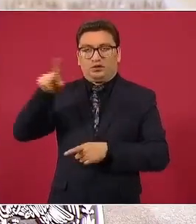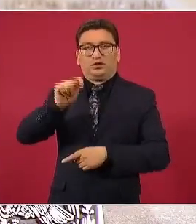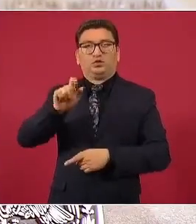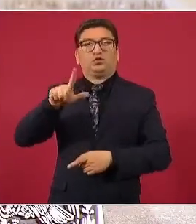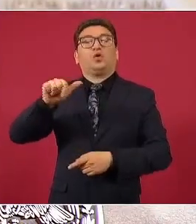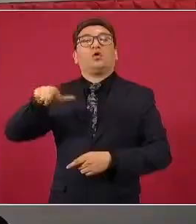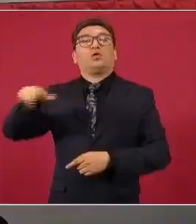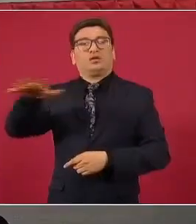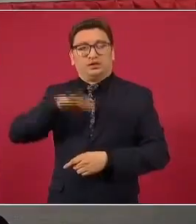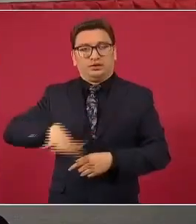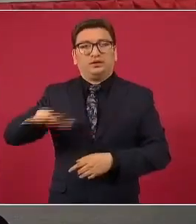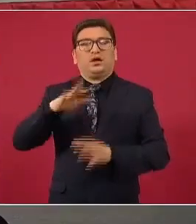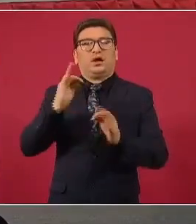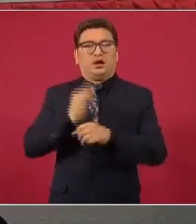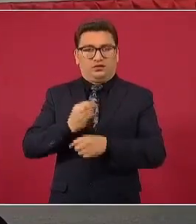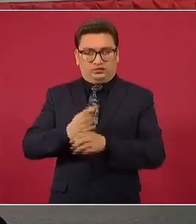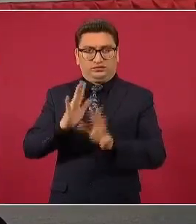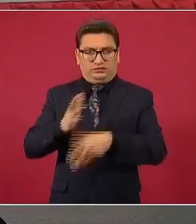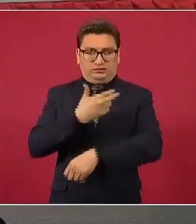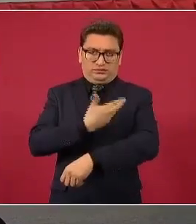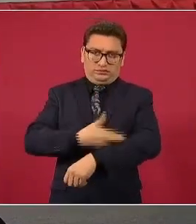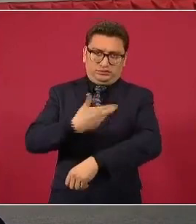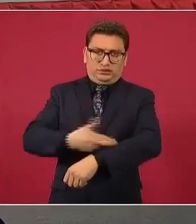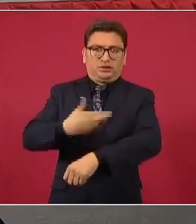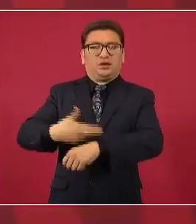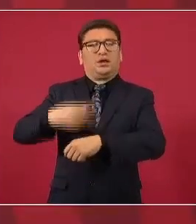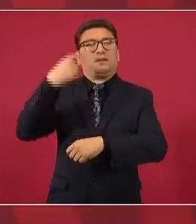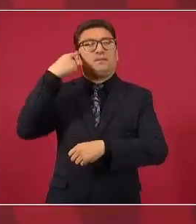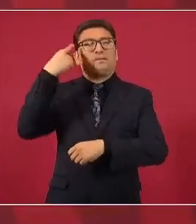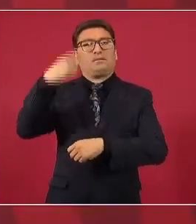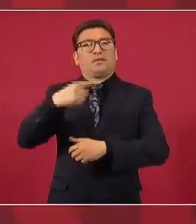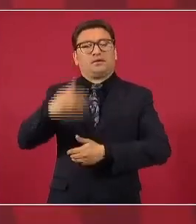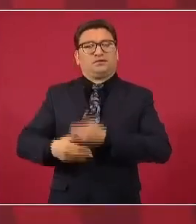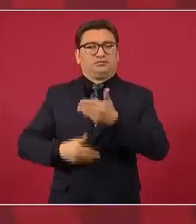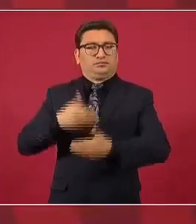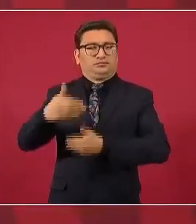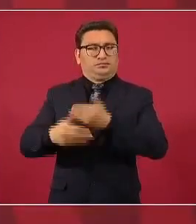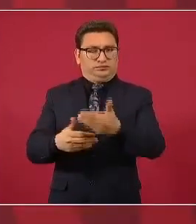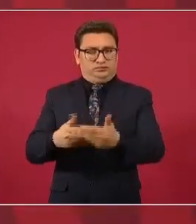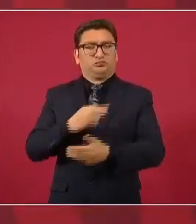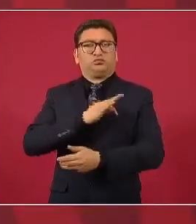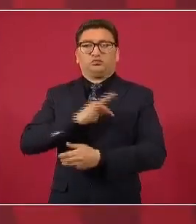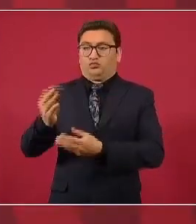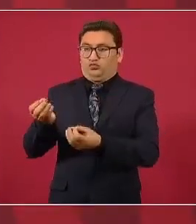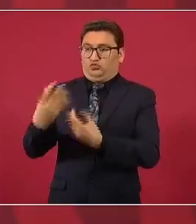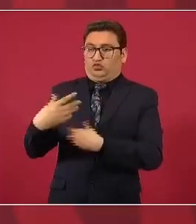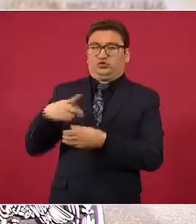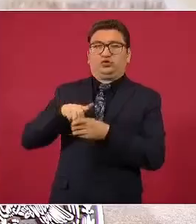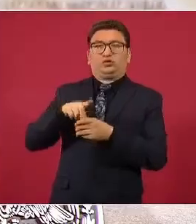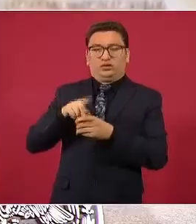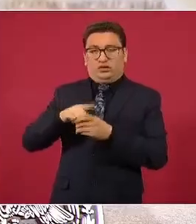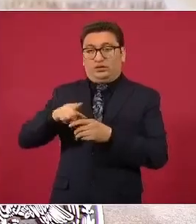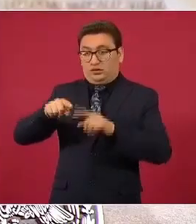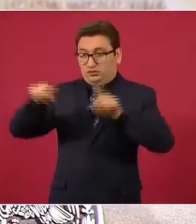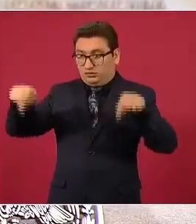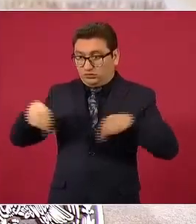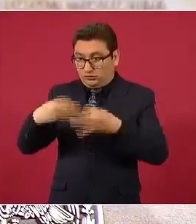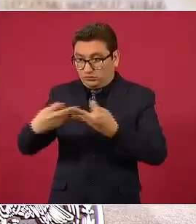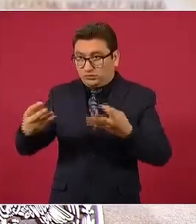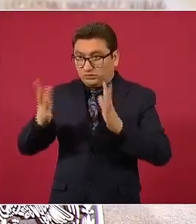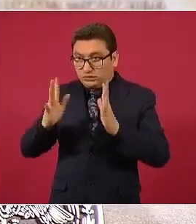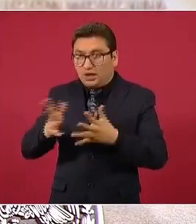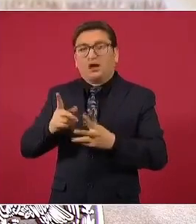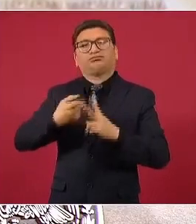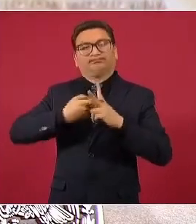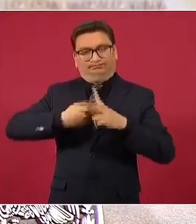ya estamos en los trámites en realidad para hacer este proceso de donación, recibirlos y empezar